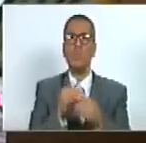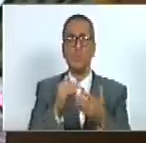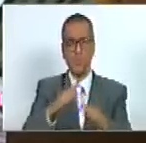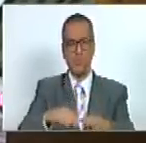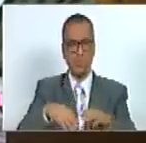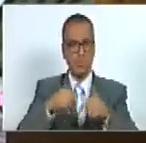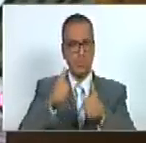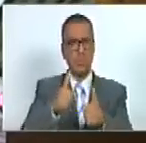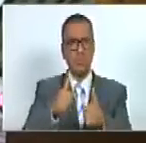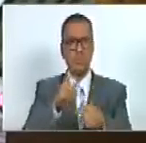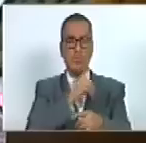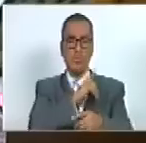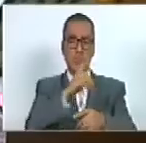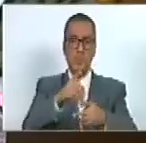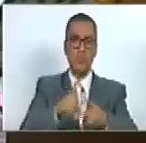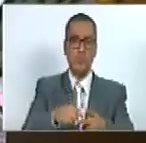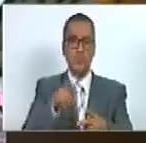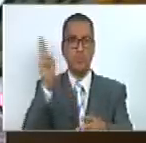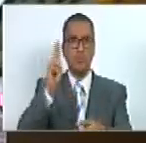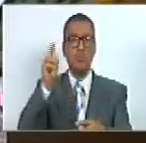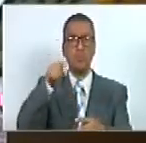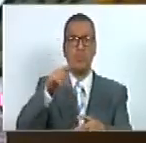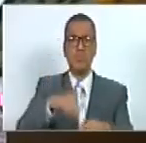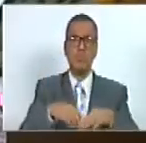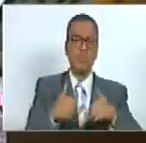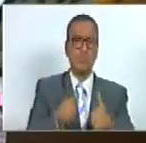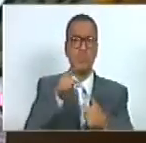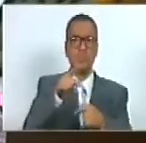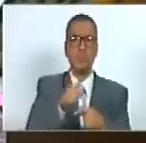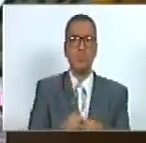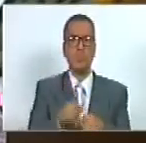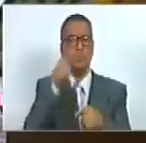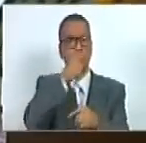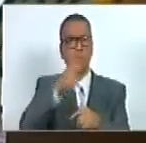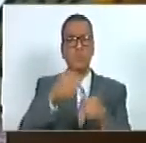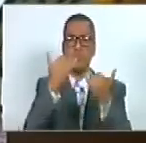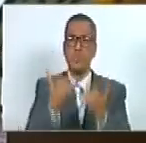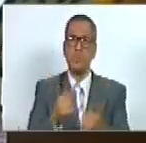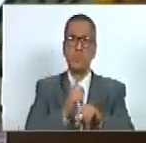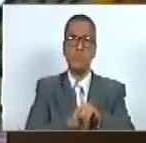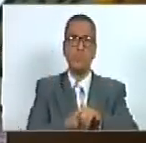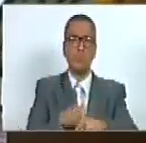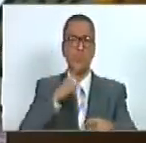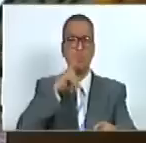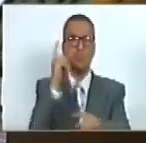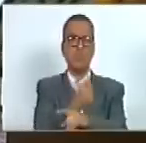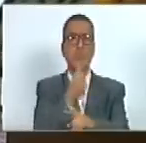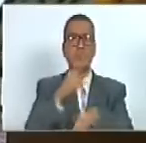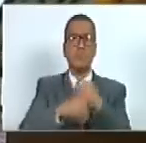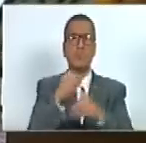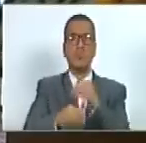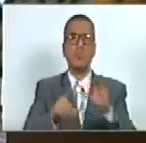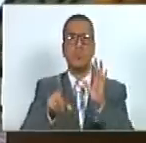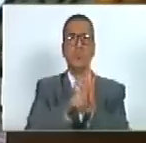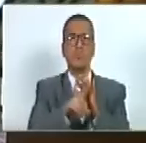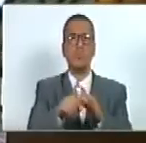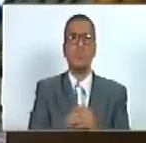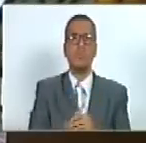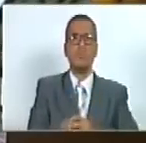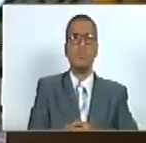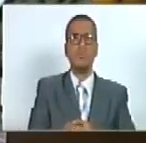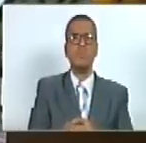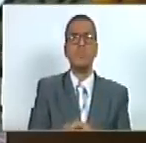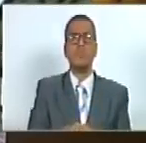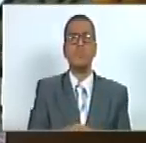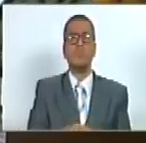rescatar la dignidad de la República, rescatar la dignidad del pueblo. Y ahora estamos obligados a hacer una ley de manera